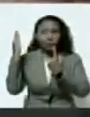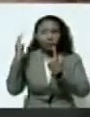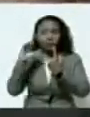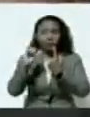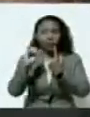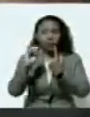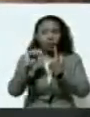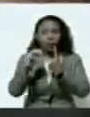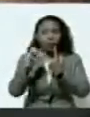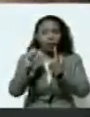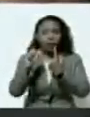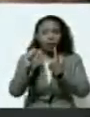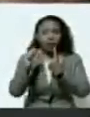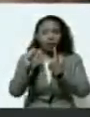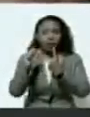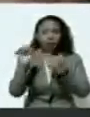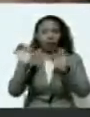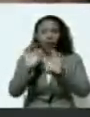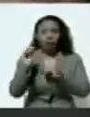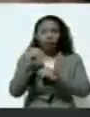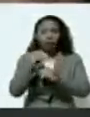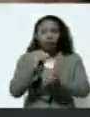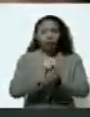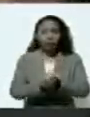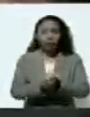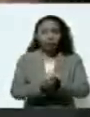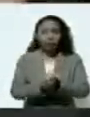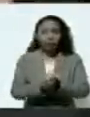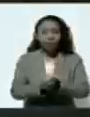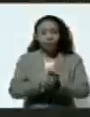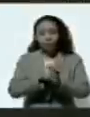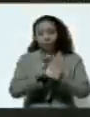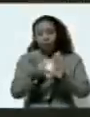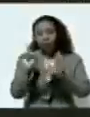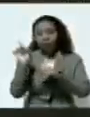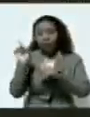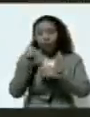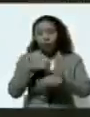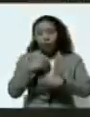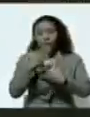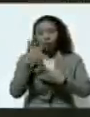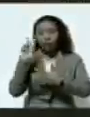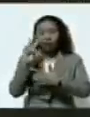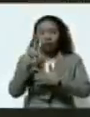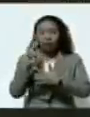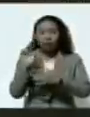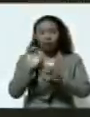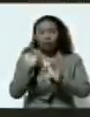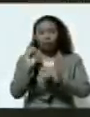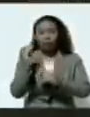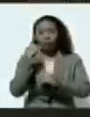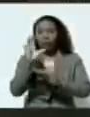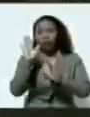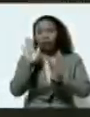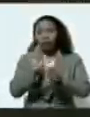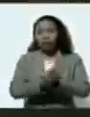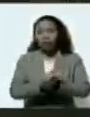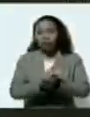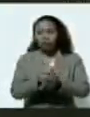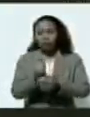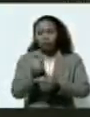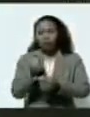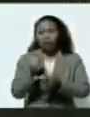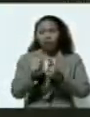y Manuel Ferreira, nada más. Claro, esta es una expresión muy venezolana, el nada más no es que es poca cosa, es